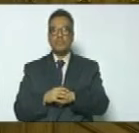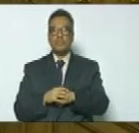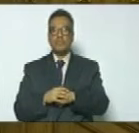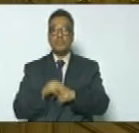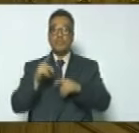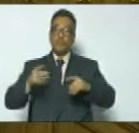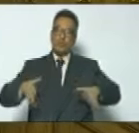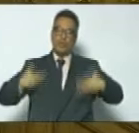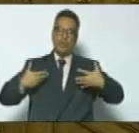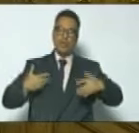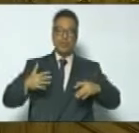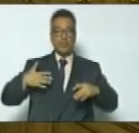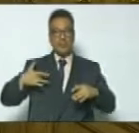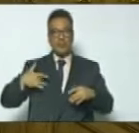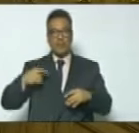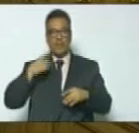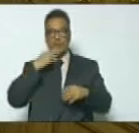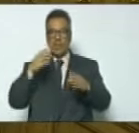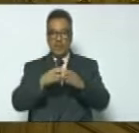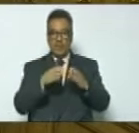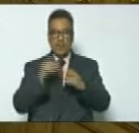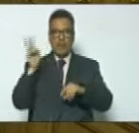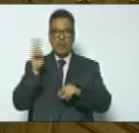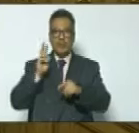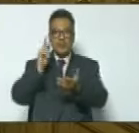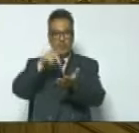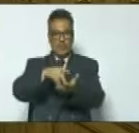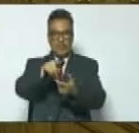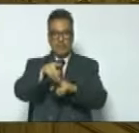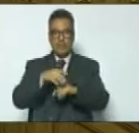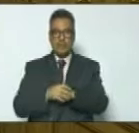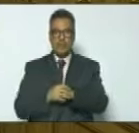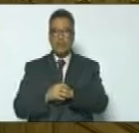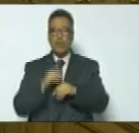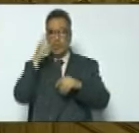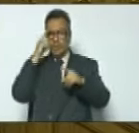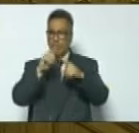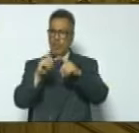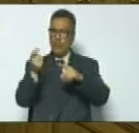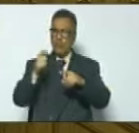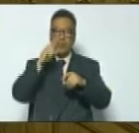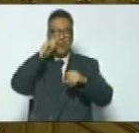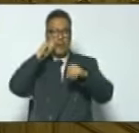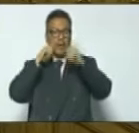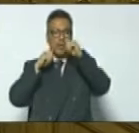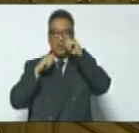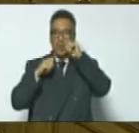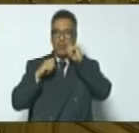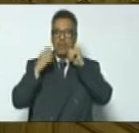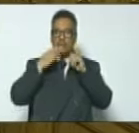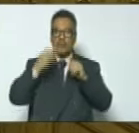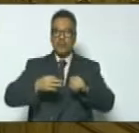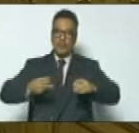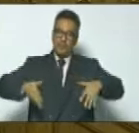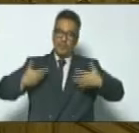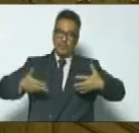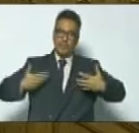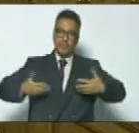Con la emoción de sentir que el equipo de Venezuela estaba allí. Conozco más de uno que lloró de la